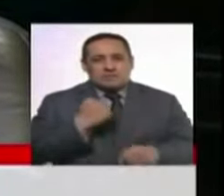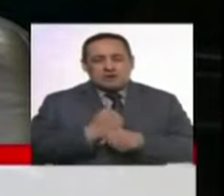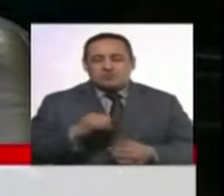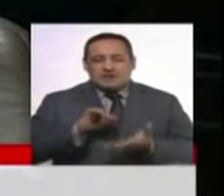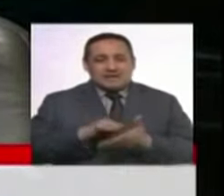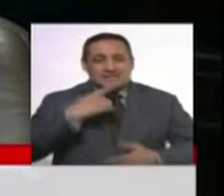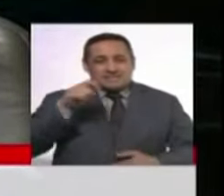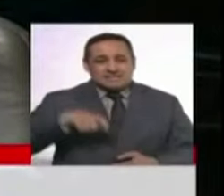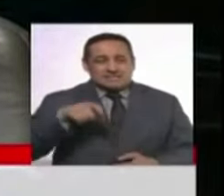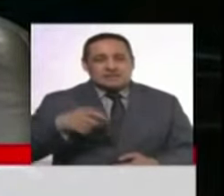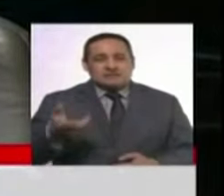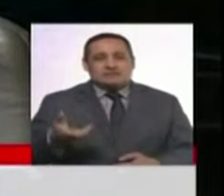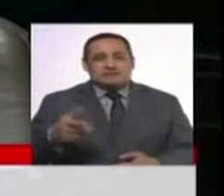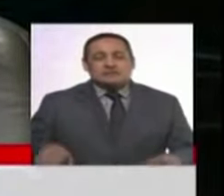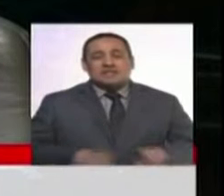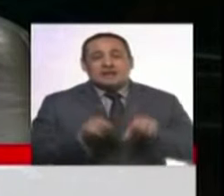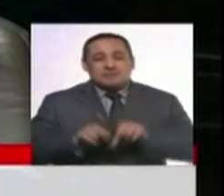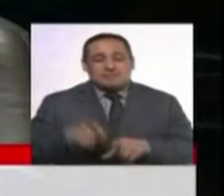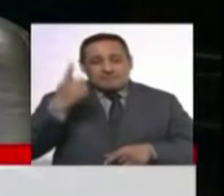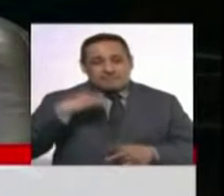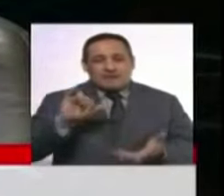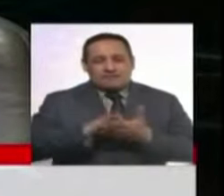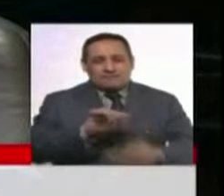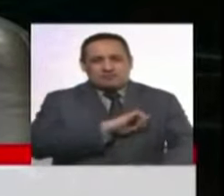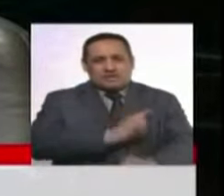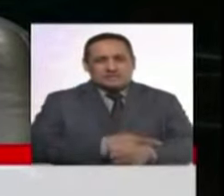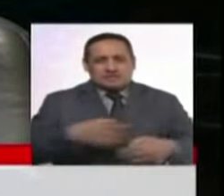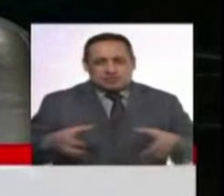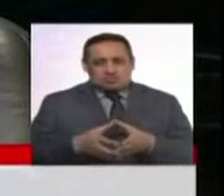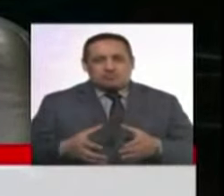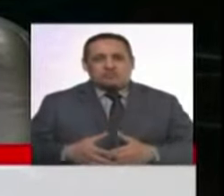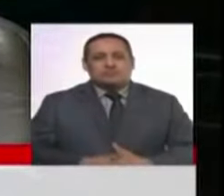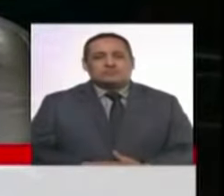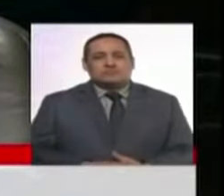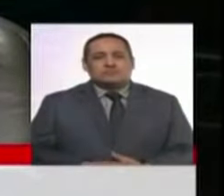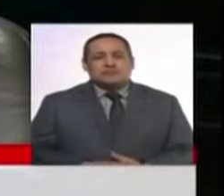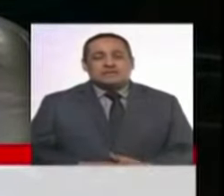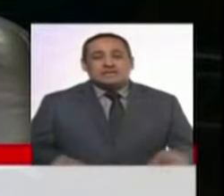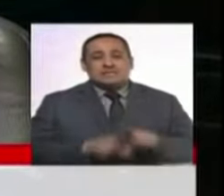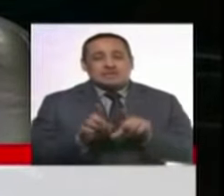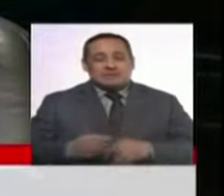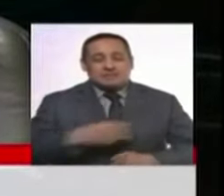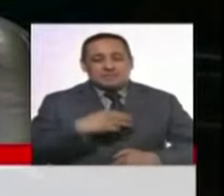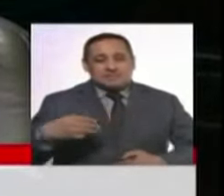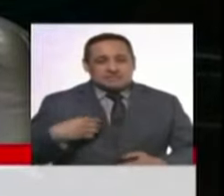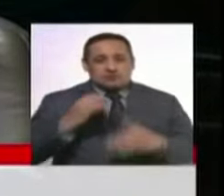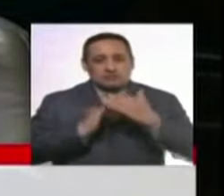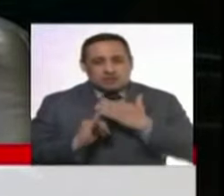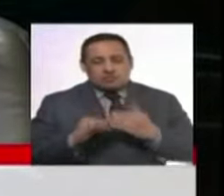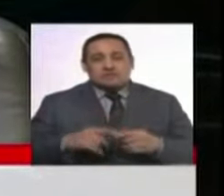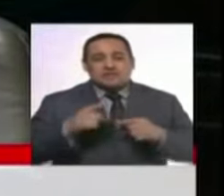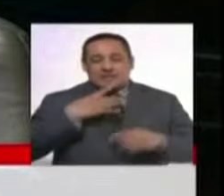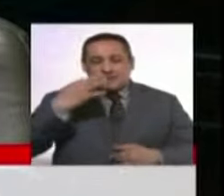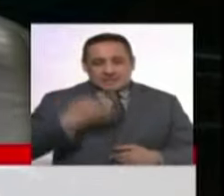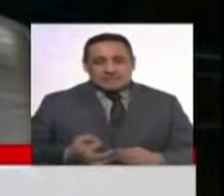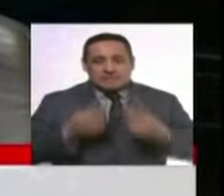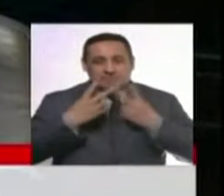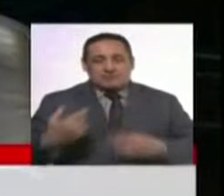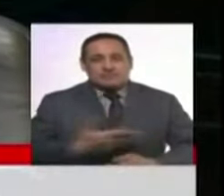corresponde para fortalecer el sector y el Ministerio del interior definitivamente